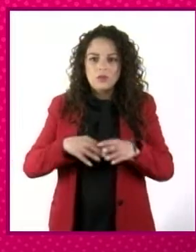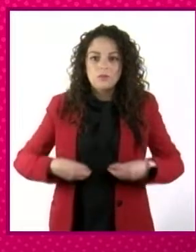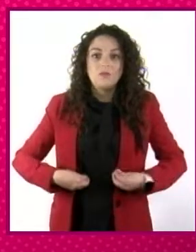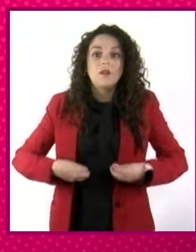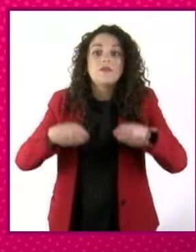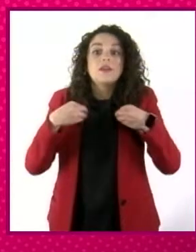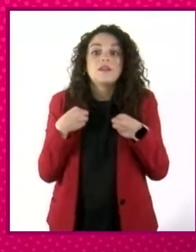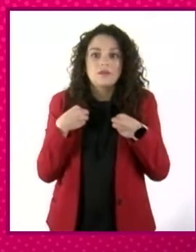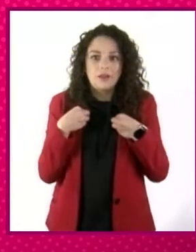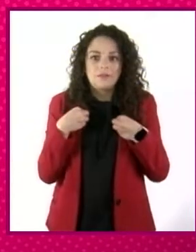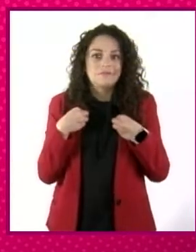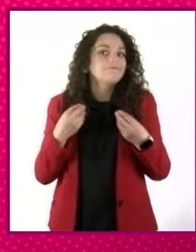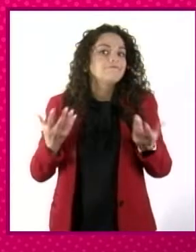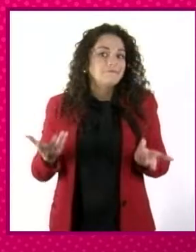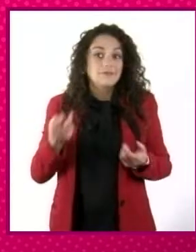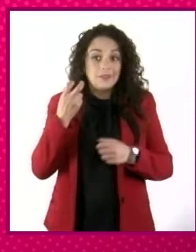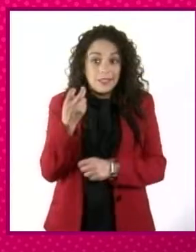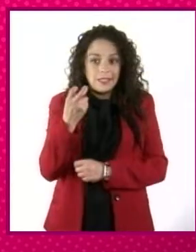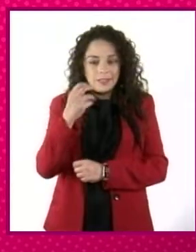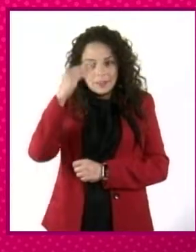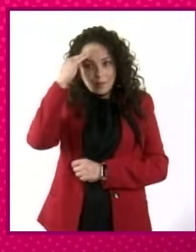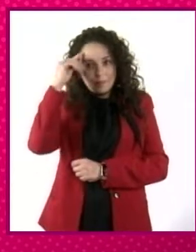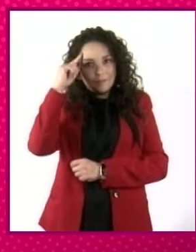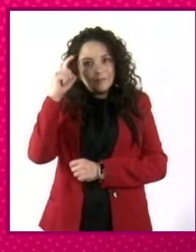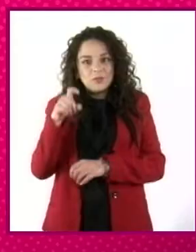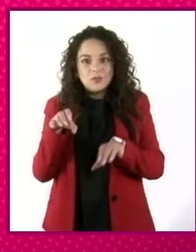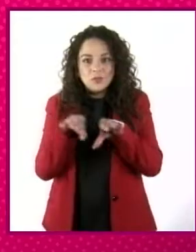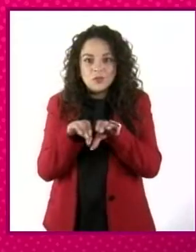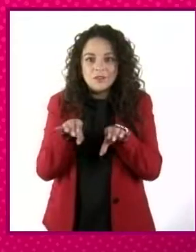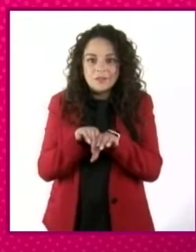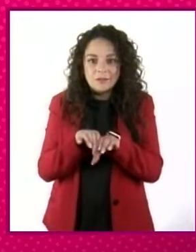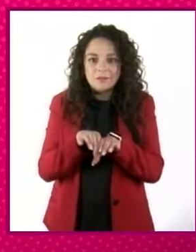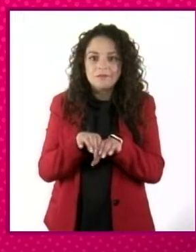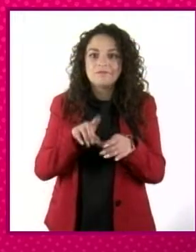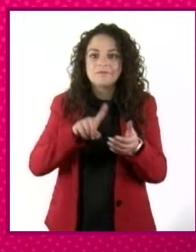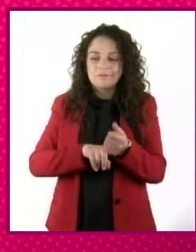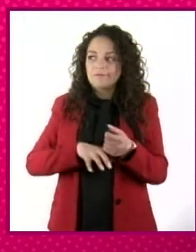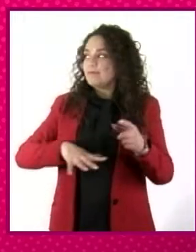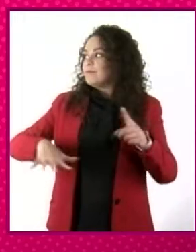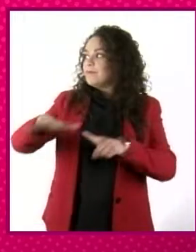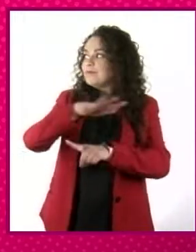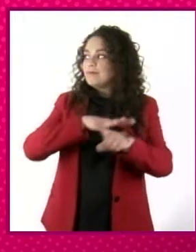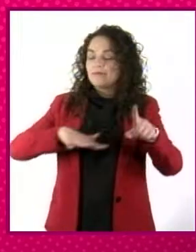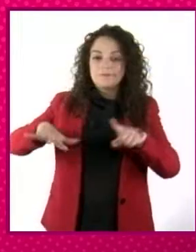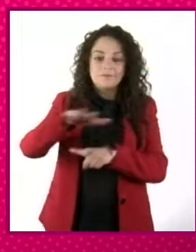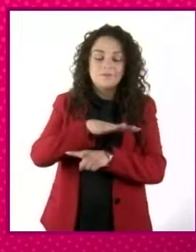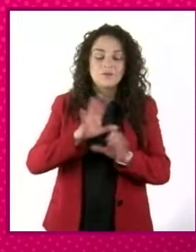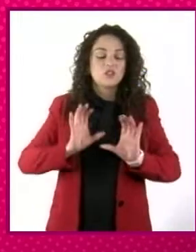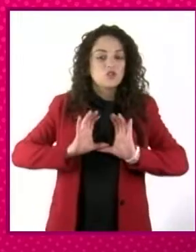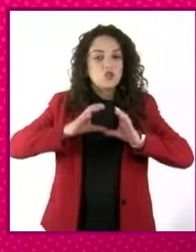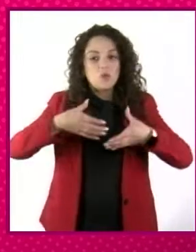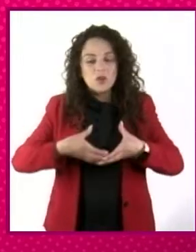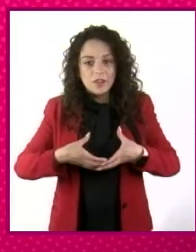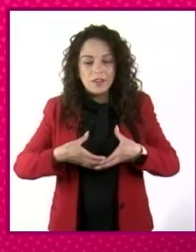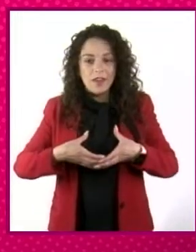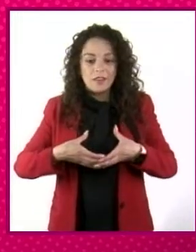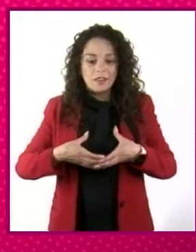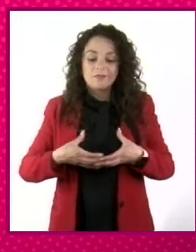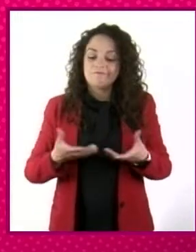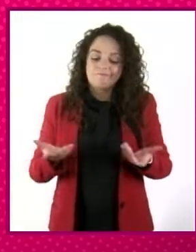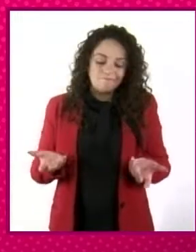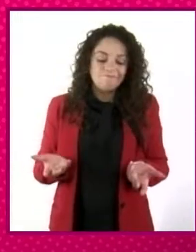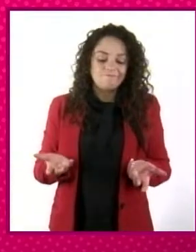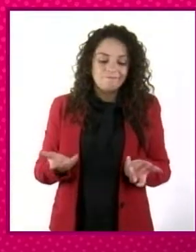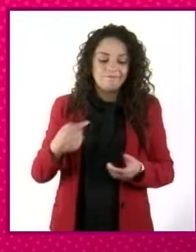nuestra vida, preguntas que nos ayudan a analizarnos y analizar la sociedad que nos rodea, las comunidades que nos rodean. Entonces yo creo